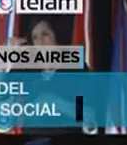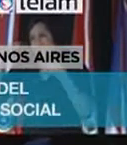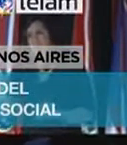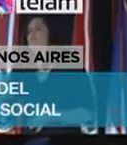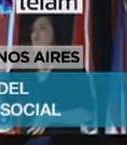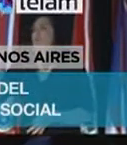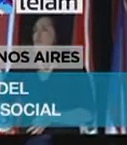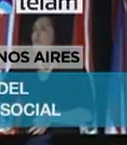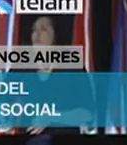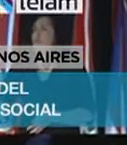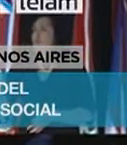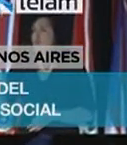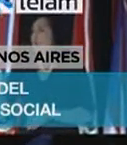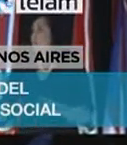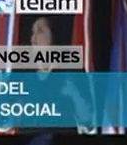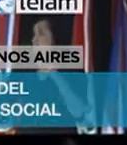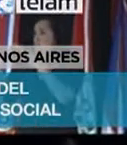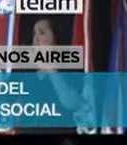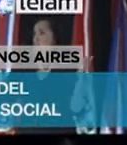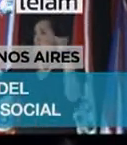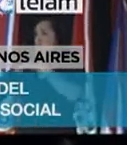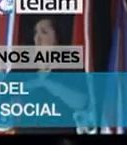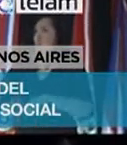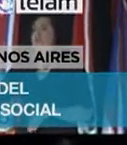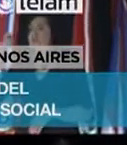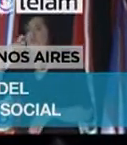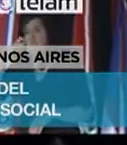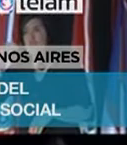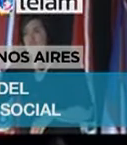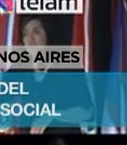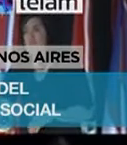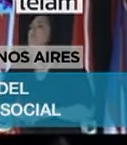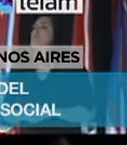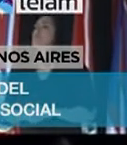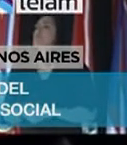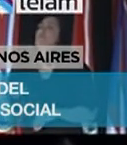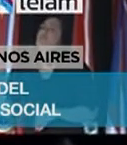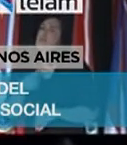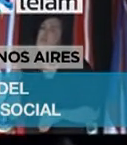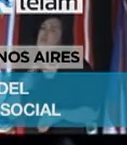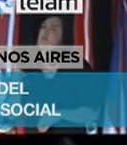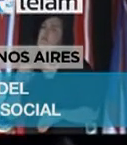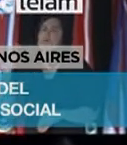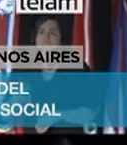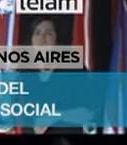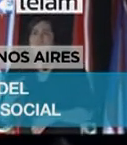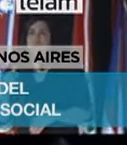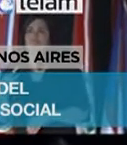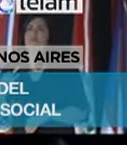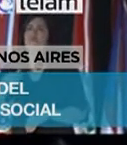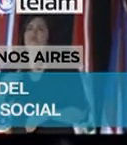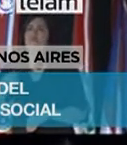Hoy, con este encuentro, seguramente vamos a aprender de todas